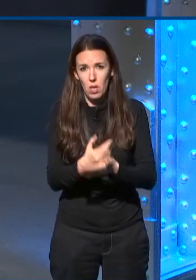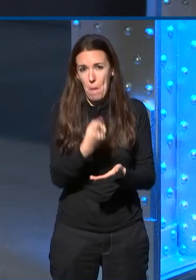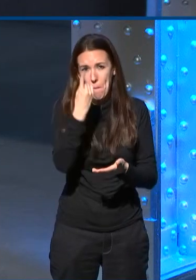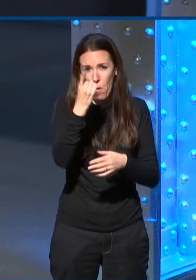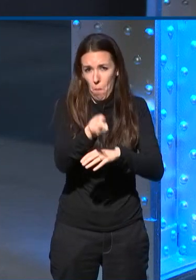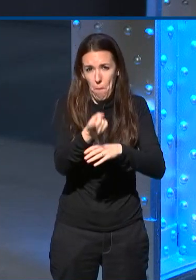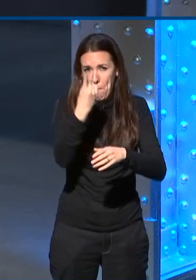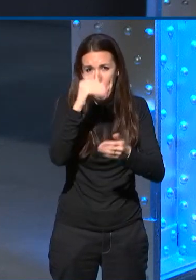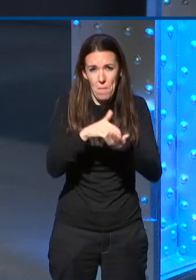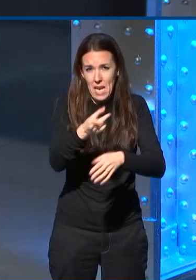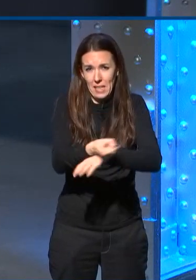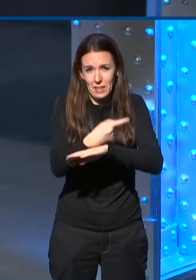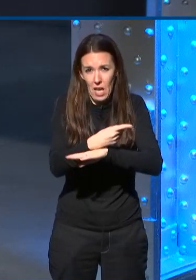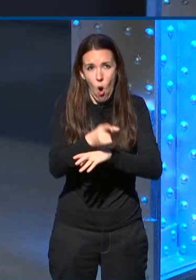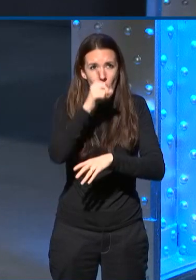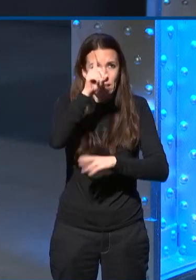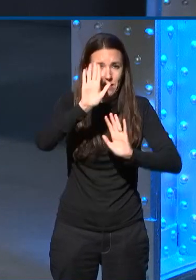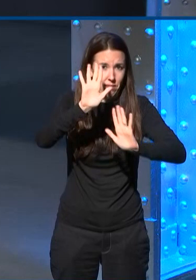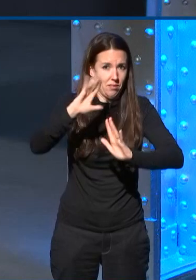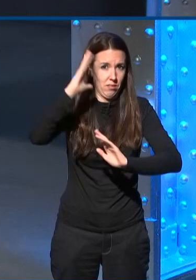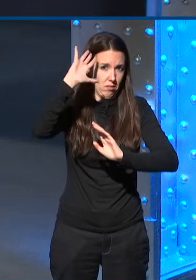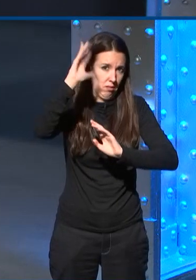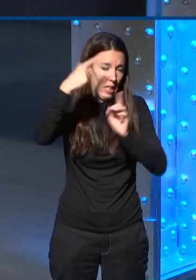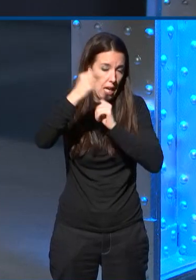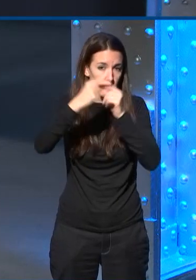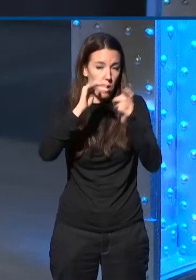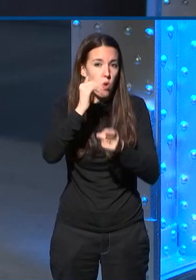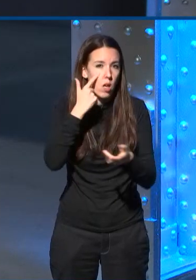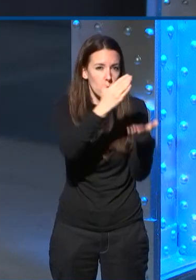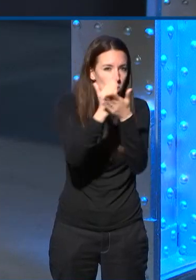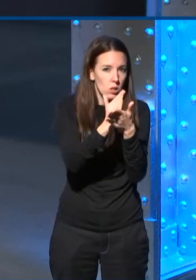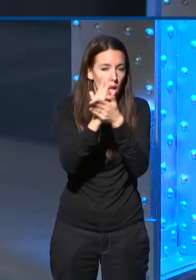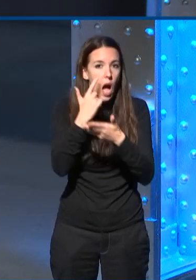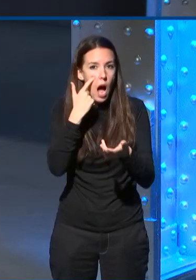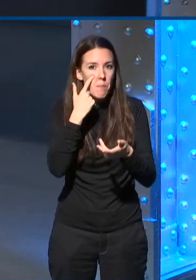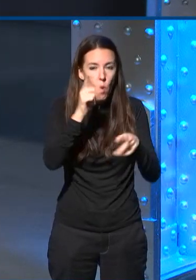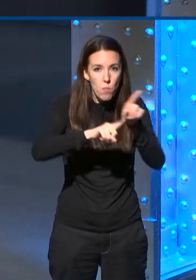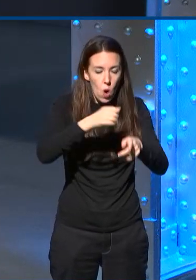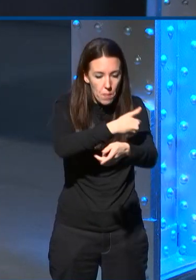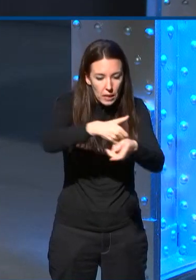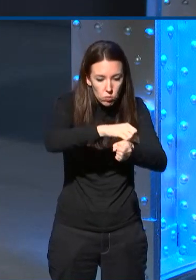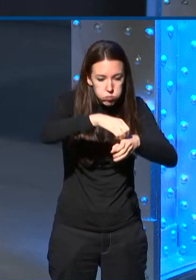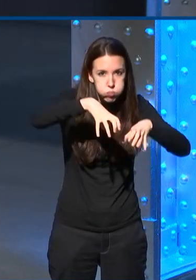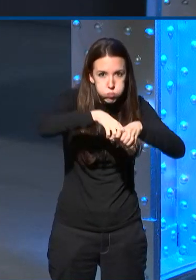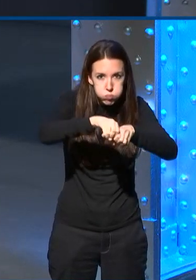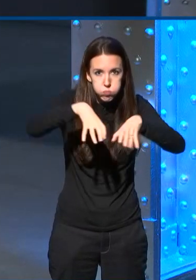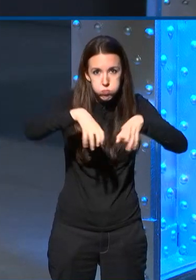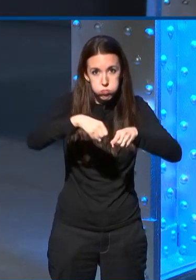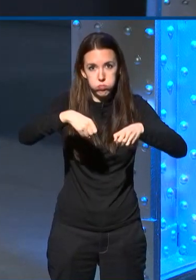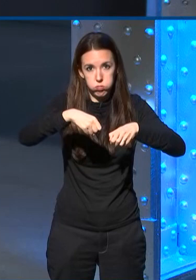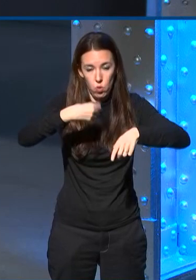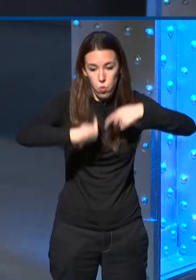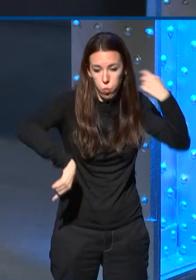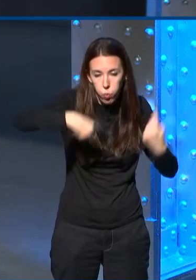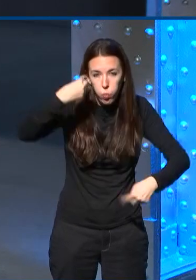horas que han estado los astronautas en el espacio. Y entonces, pues se ve que hay problemas con los vasos sanguíneos, el desplazamiento de los fluidos. Uno de los